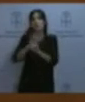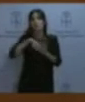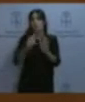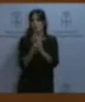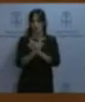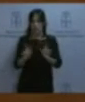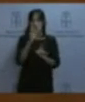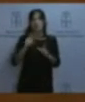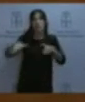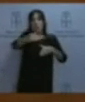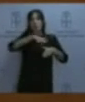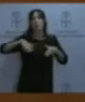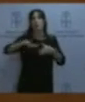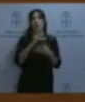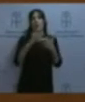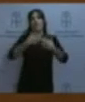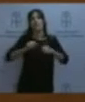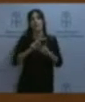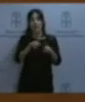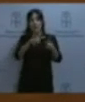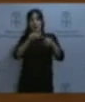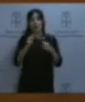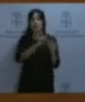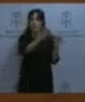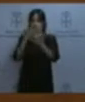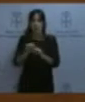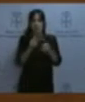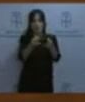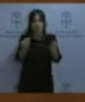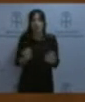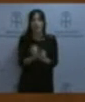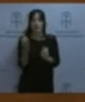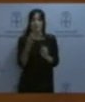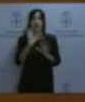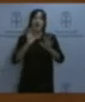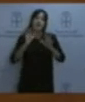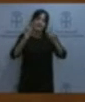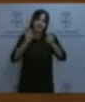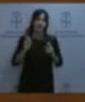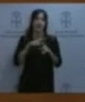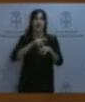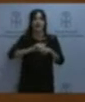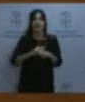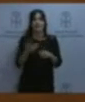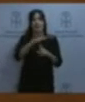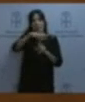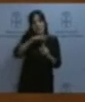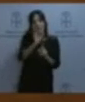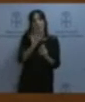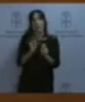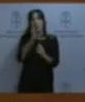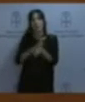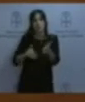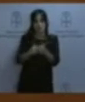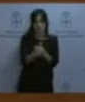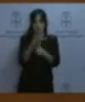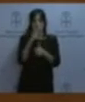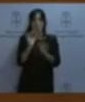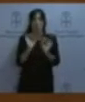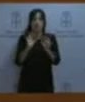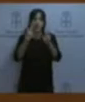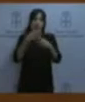armas debería estar protegida, aunque fuera con carácter ambiental, por parte del Principado de Asturias, con carácter absolutamente prioritario. Y no solo sus valores